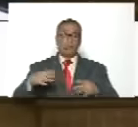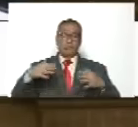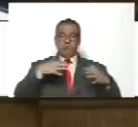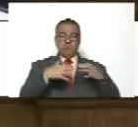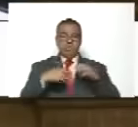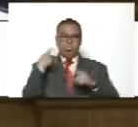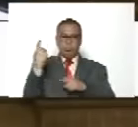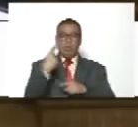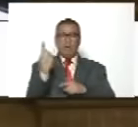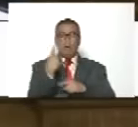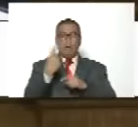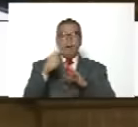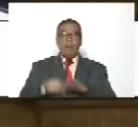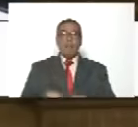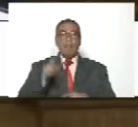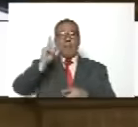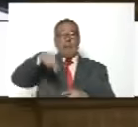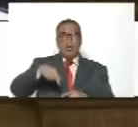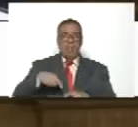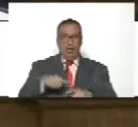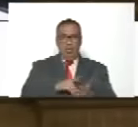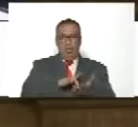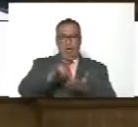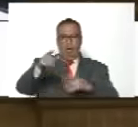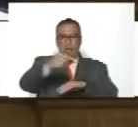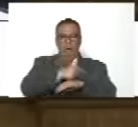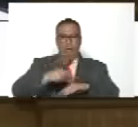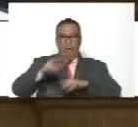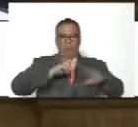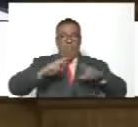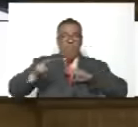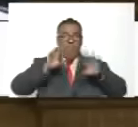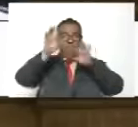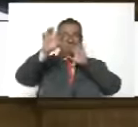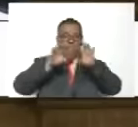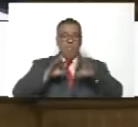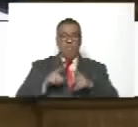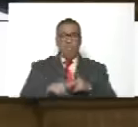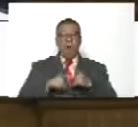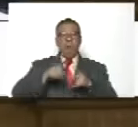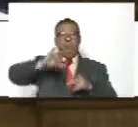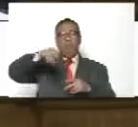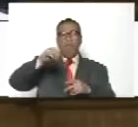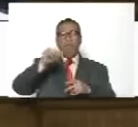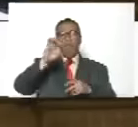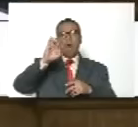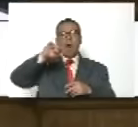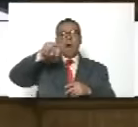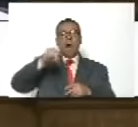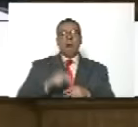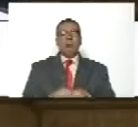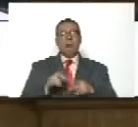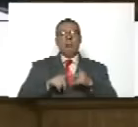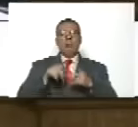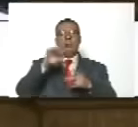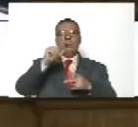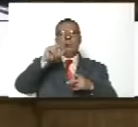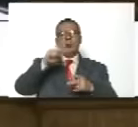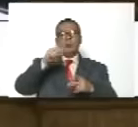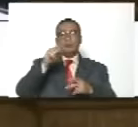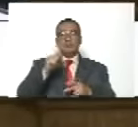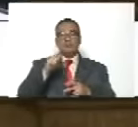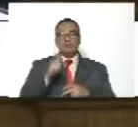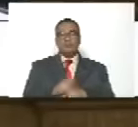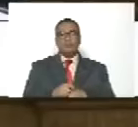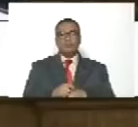accidente en helicóptero, donde también viajaban el ministro de Relaciones Exteriores, Hossein Amir, el imán de la mezquita